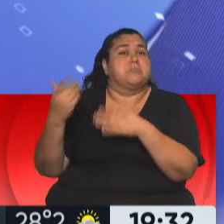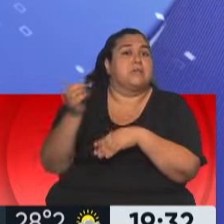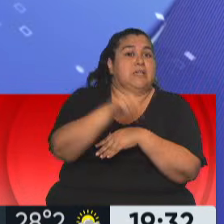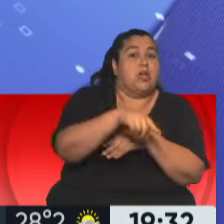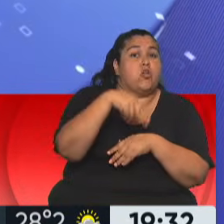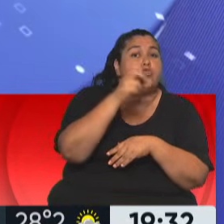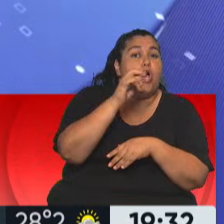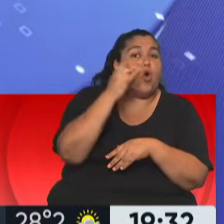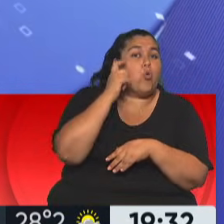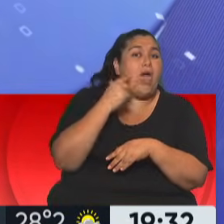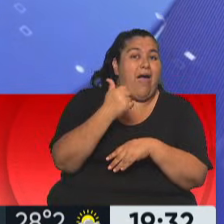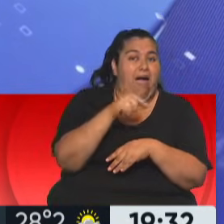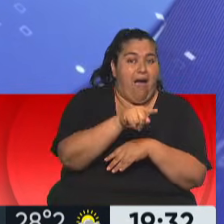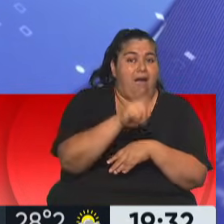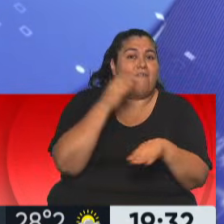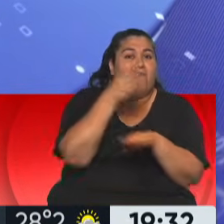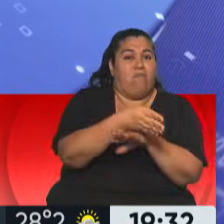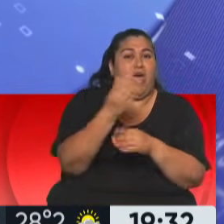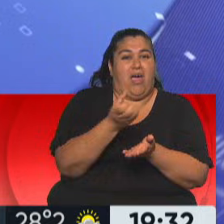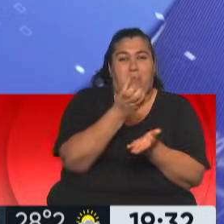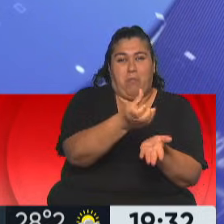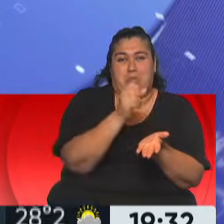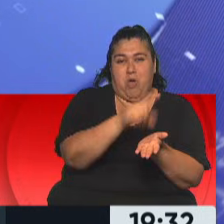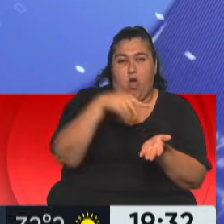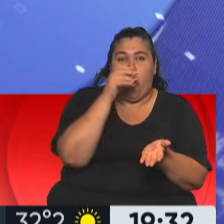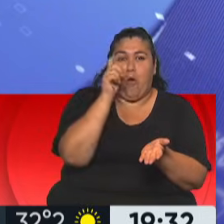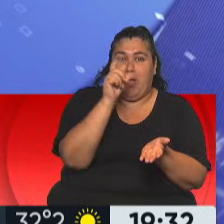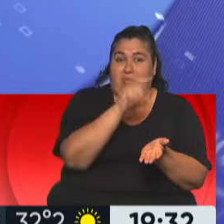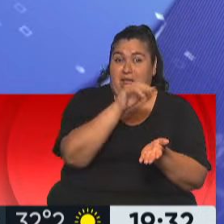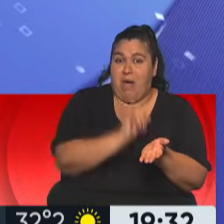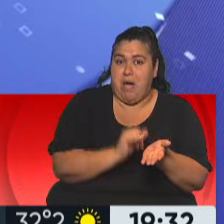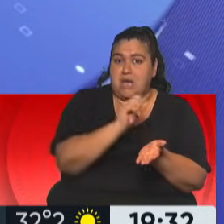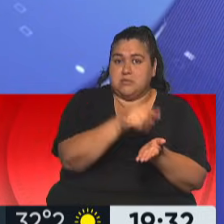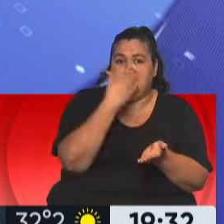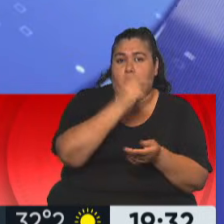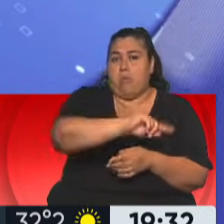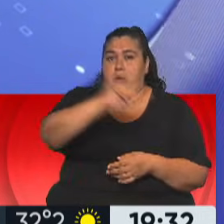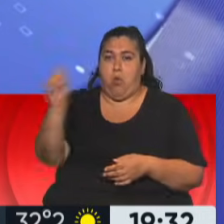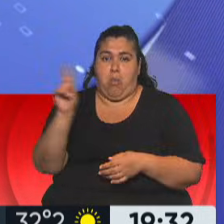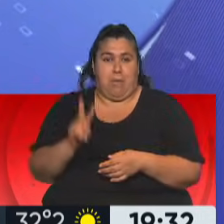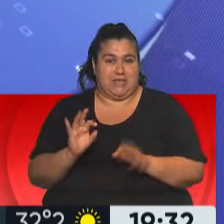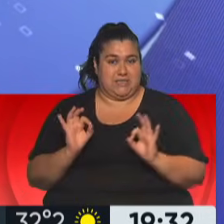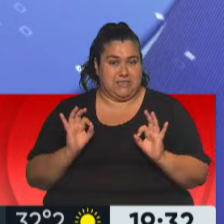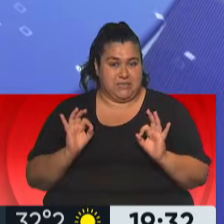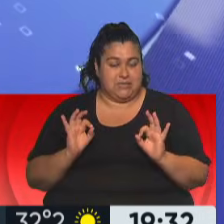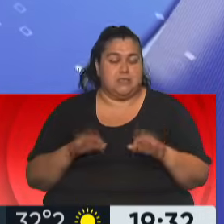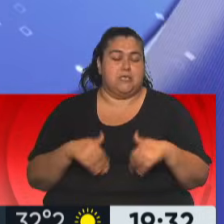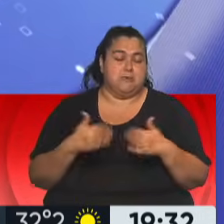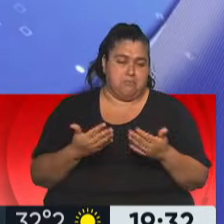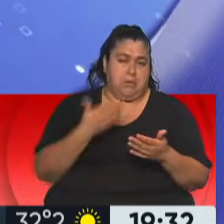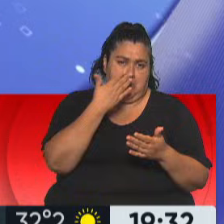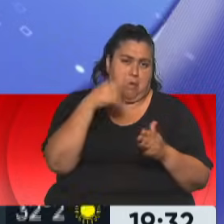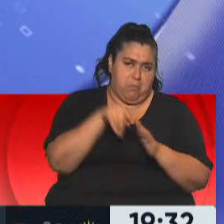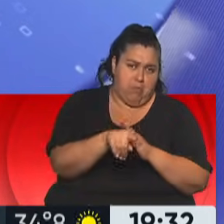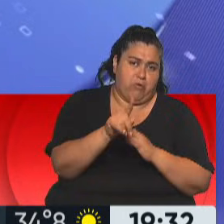no volvió al país. Claro. Entonces, bueno, lo que plantean un poco es una oposición que está afuera. Después, repito, lo vamos a analizar seguramente más en detalle